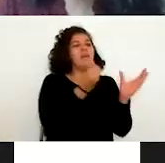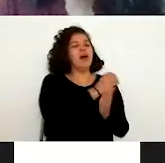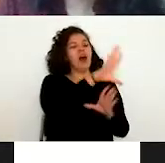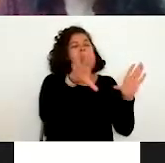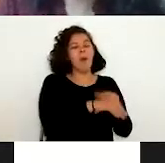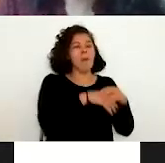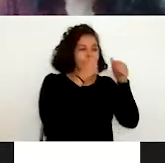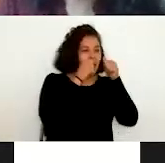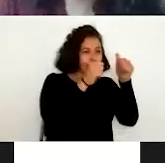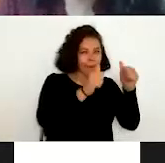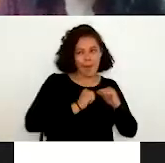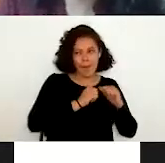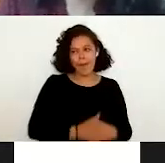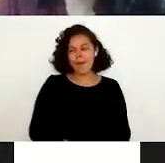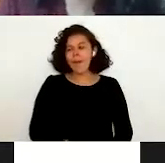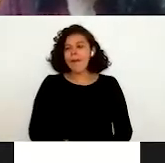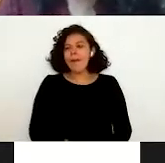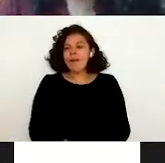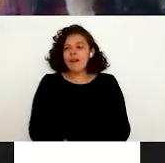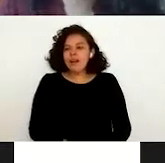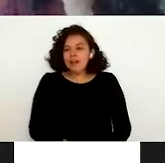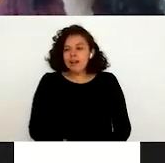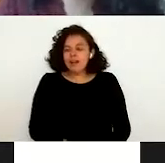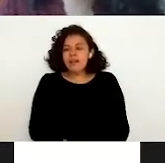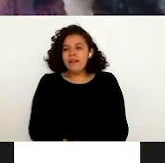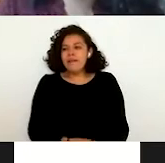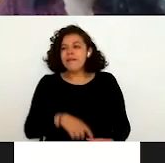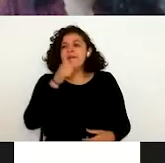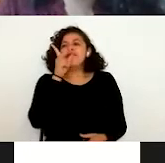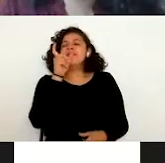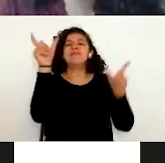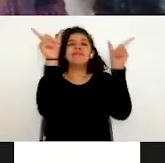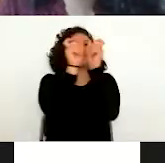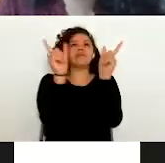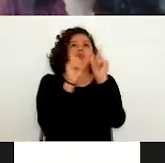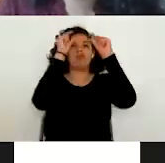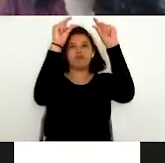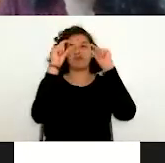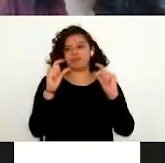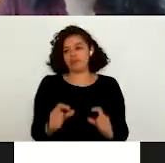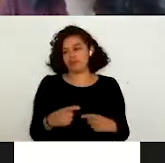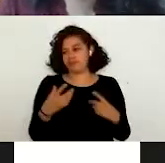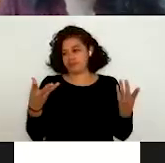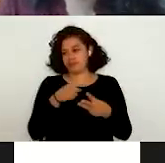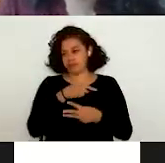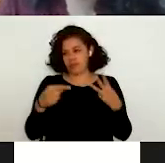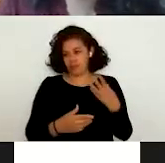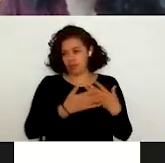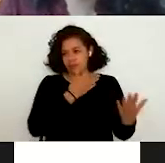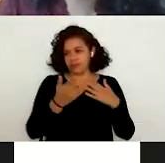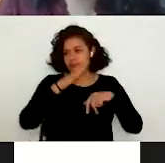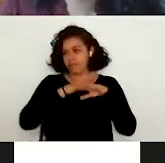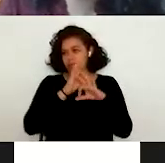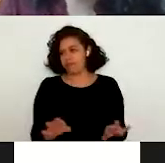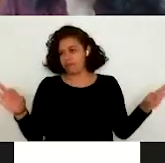en este pequeño párrafo tenemos estos 3 elementos, ¿no? La acción principal, que